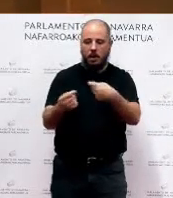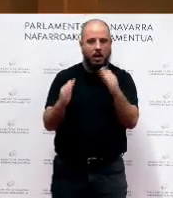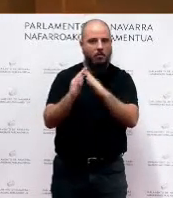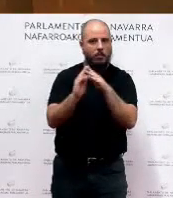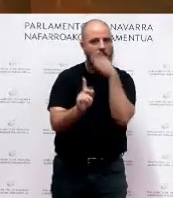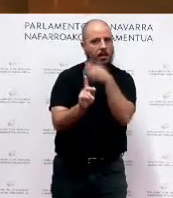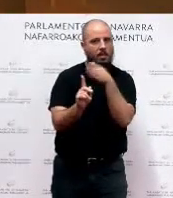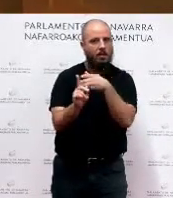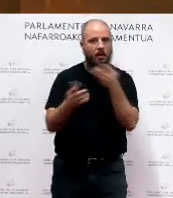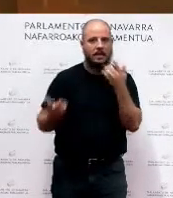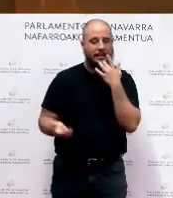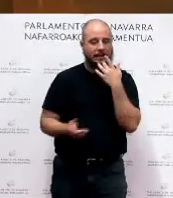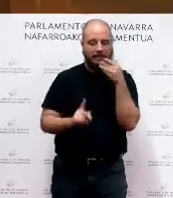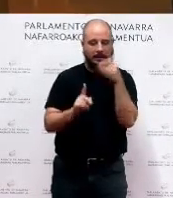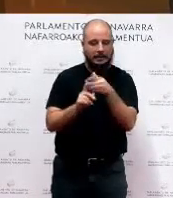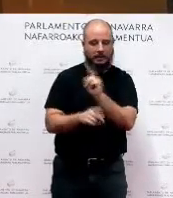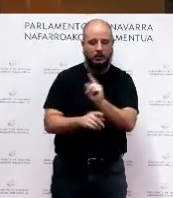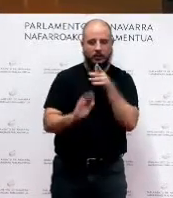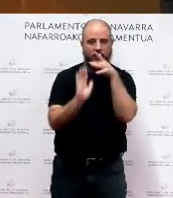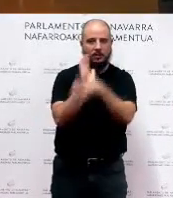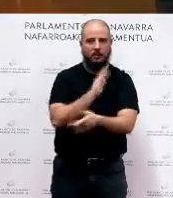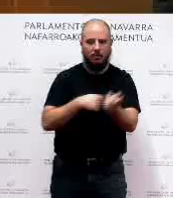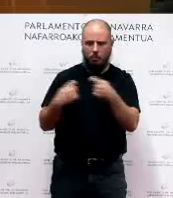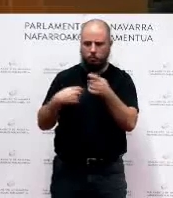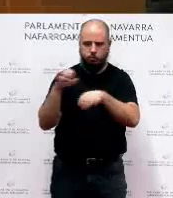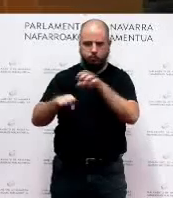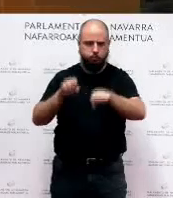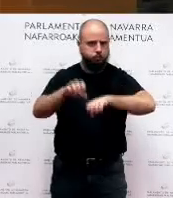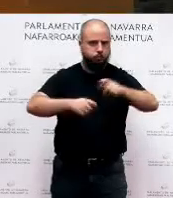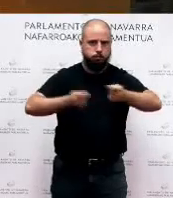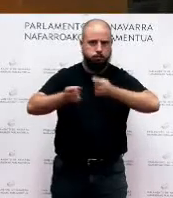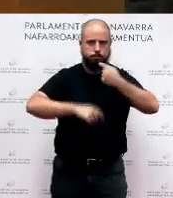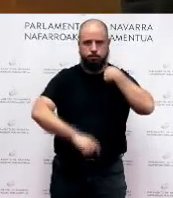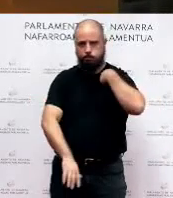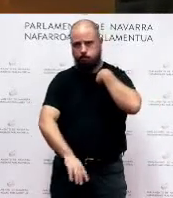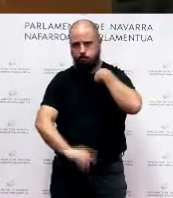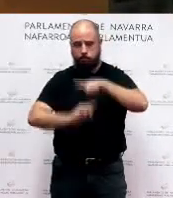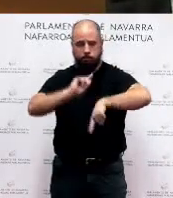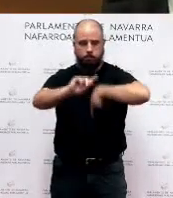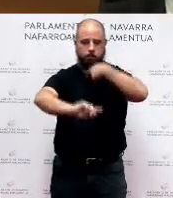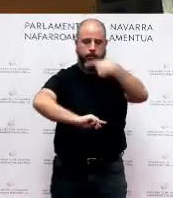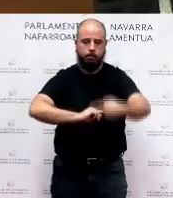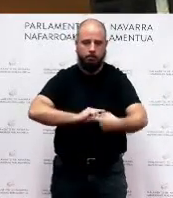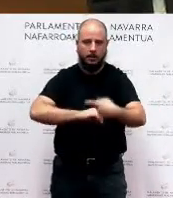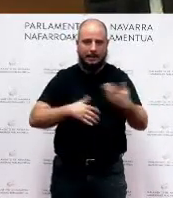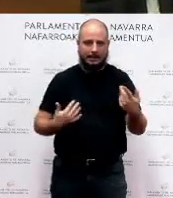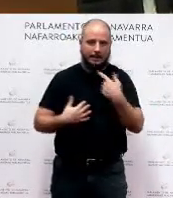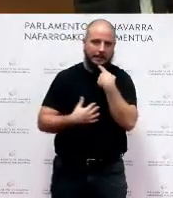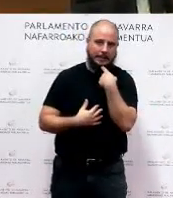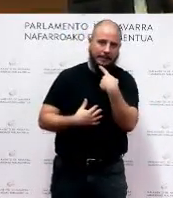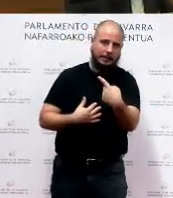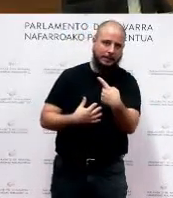se interviene, el mercado lo devora todo y se pierde el control». Para después de enunciar esto, atribuyen ustedes de